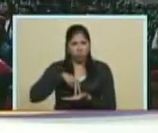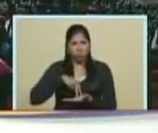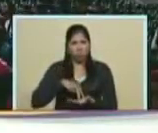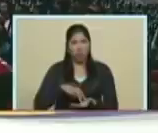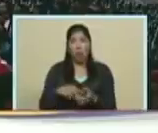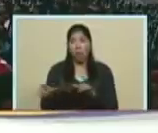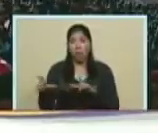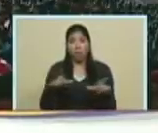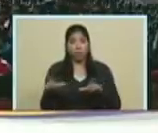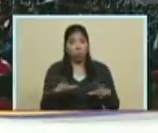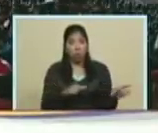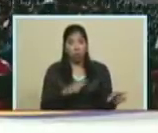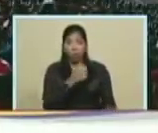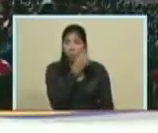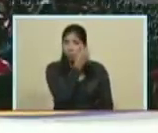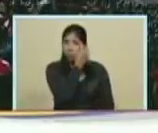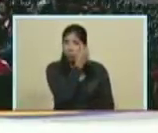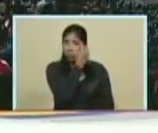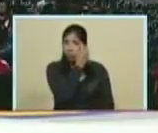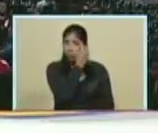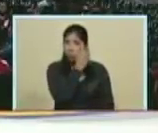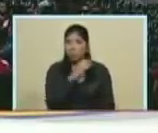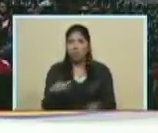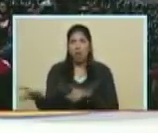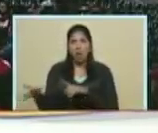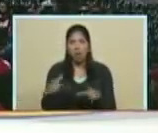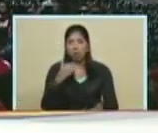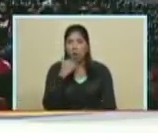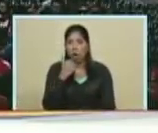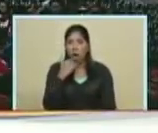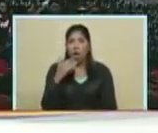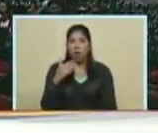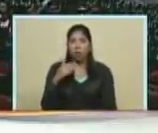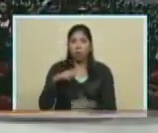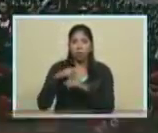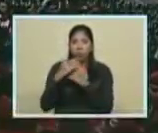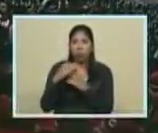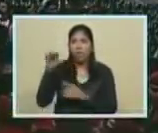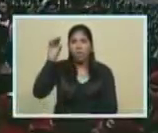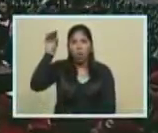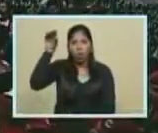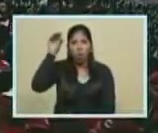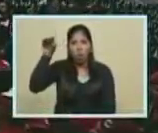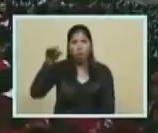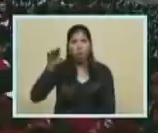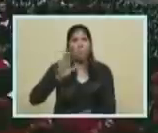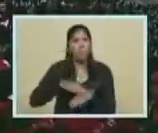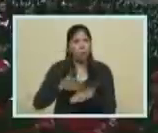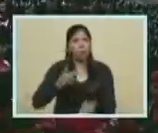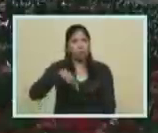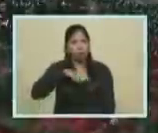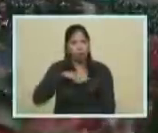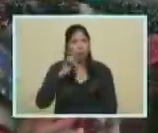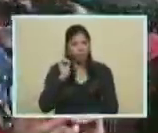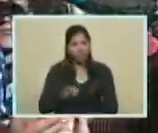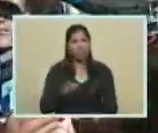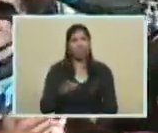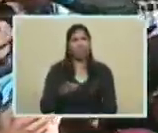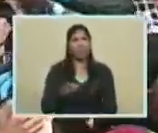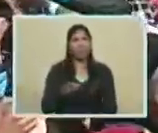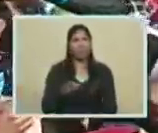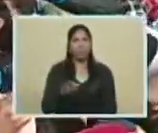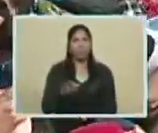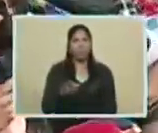y listos para las batallas por el futuro, porque nosotros nos tenemos que convertir en